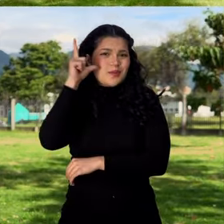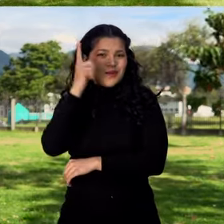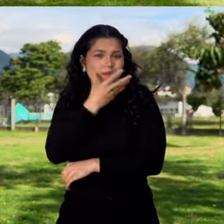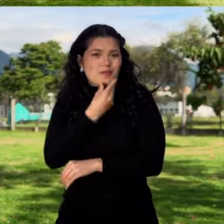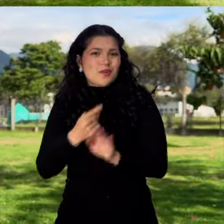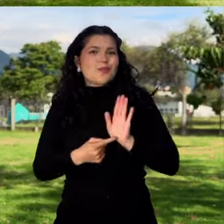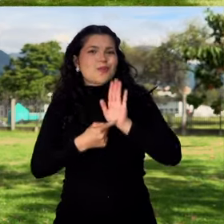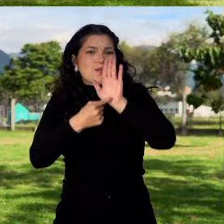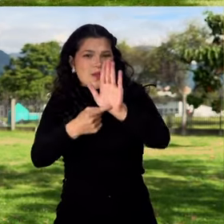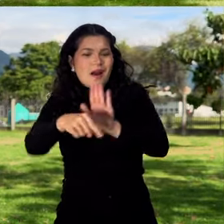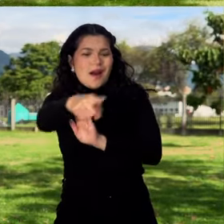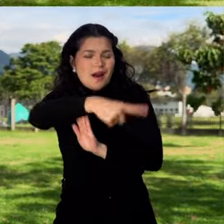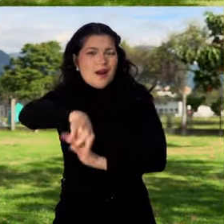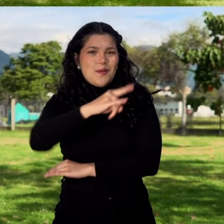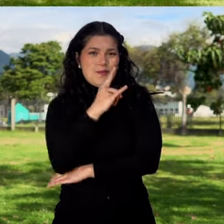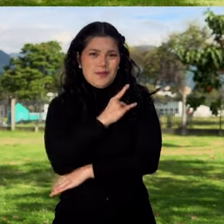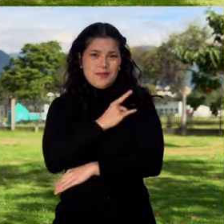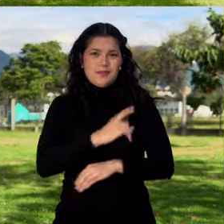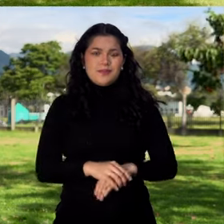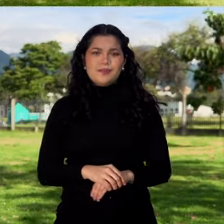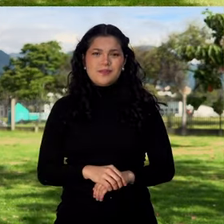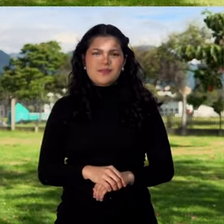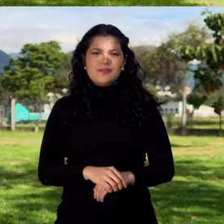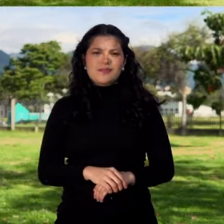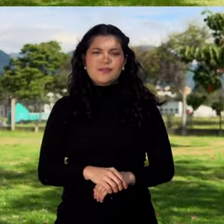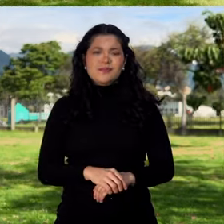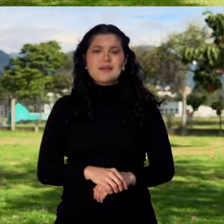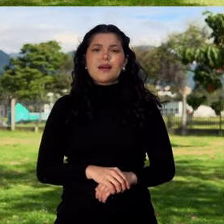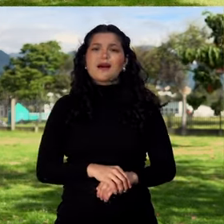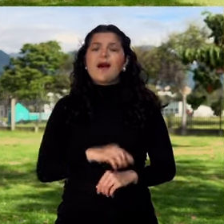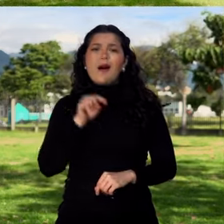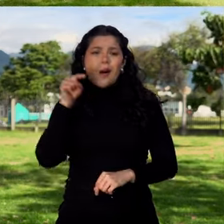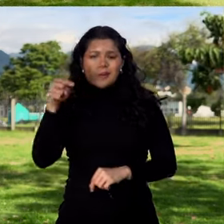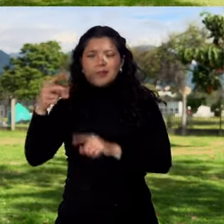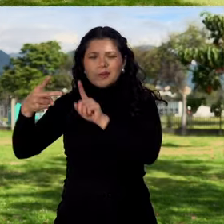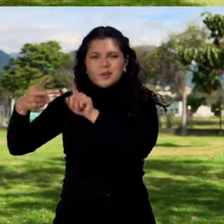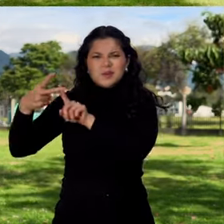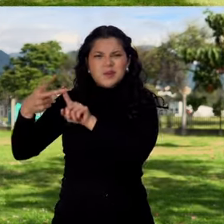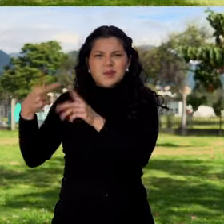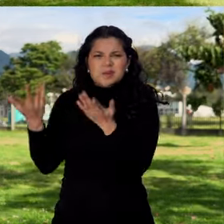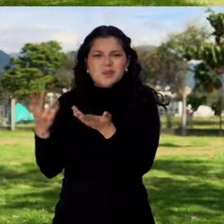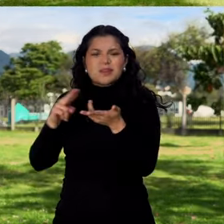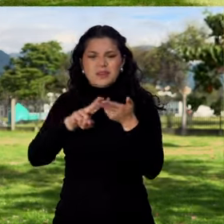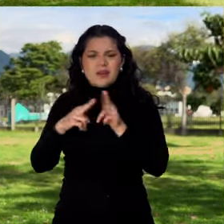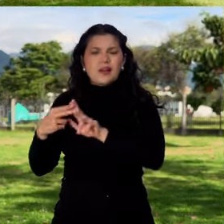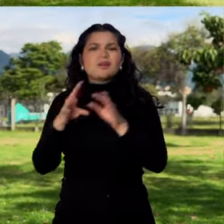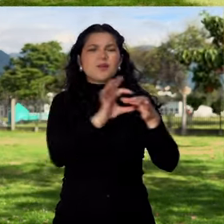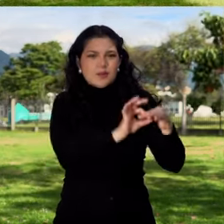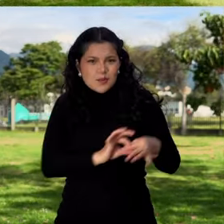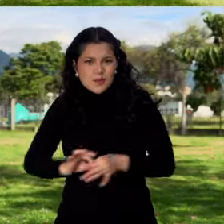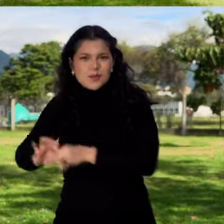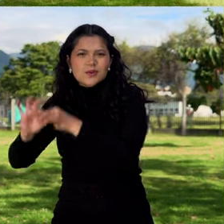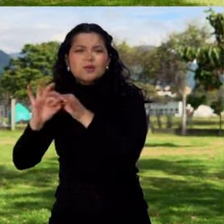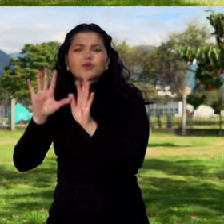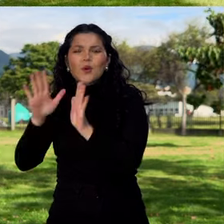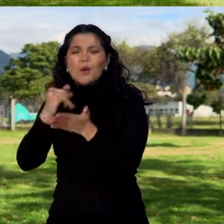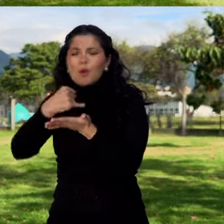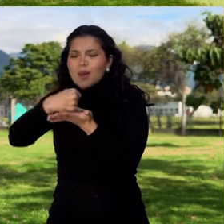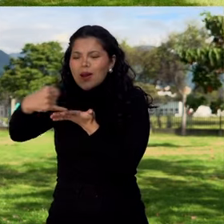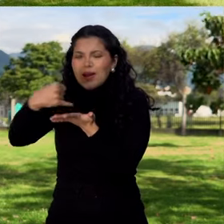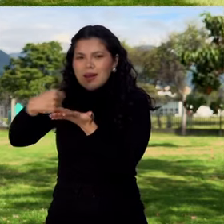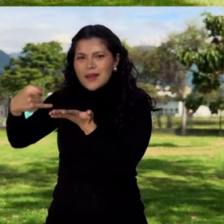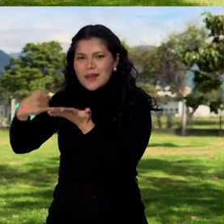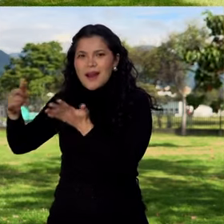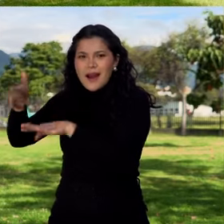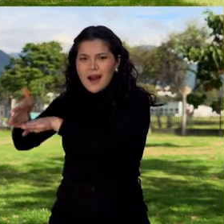presentó a la comunidad Universitaria que en segundo lugar tendrá que estar armonizado con las líneas que han